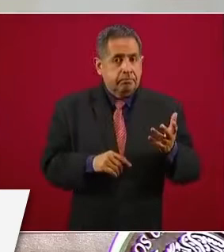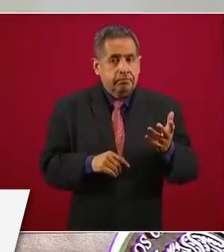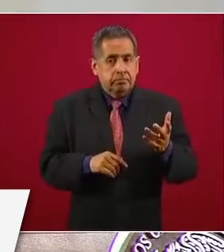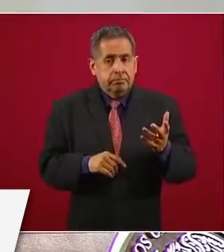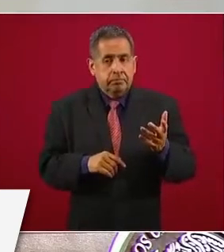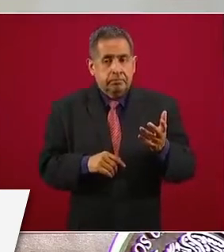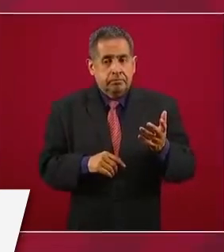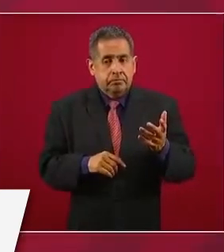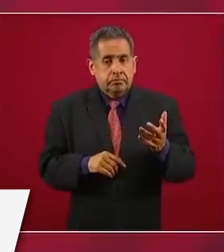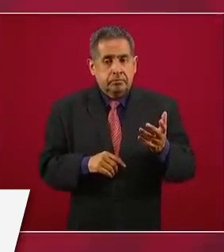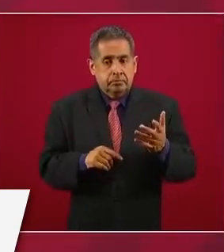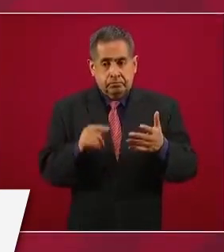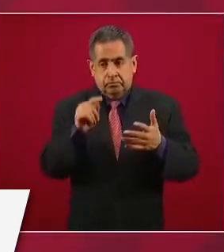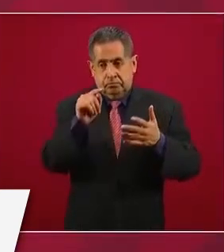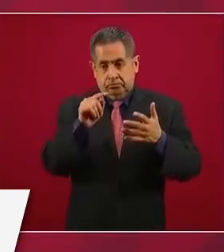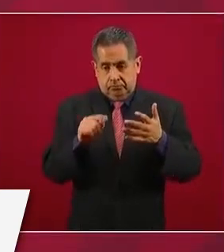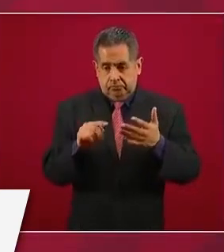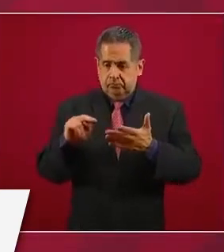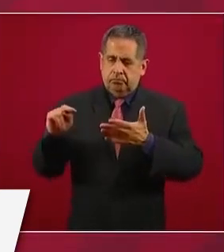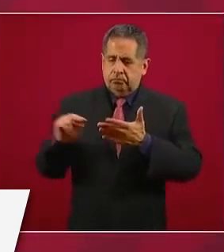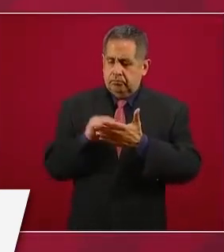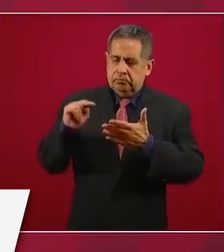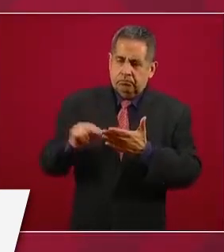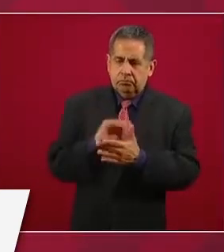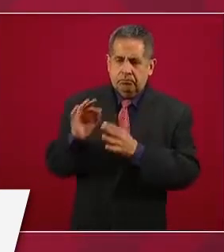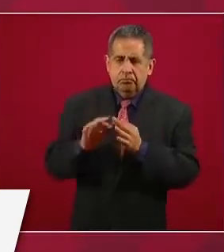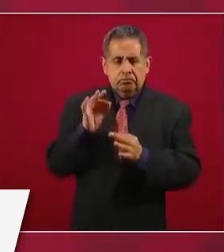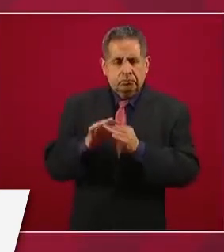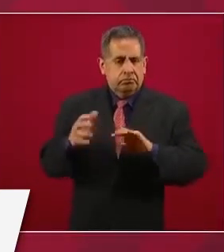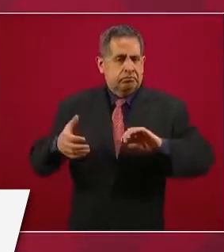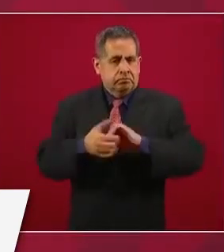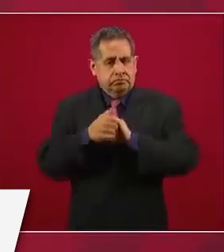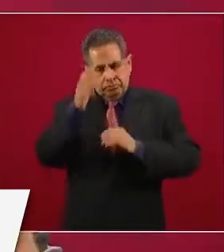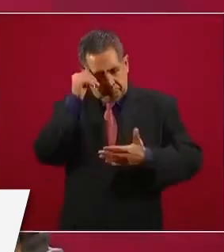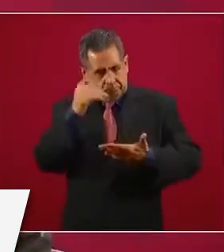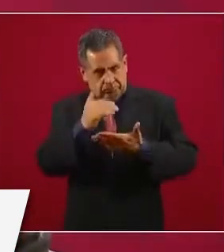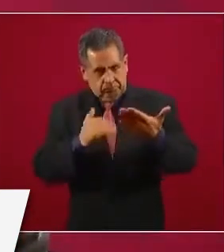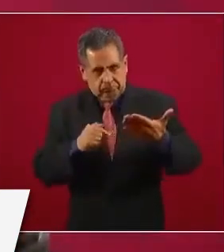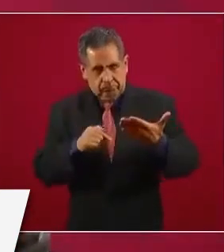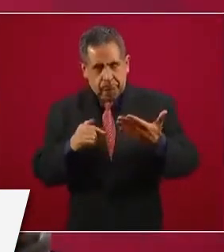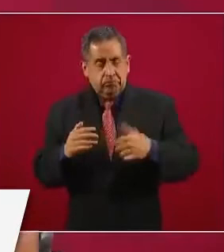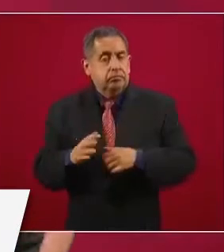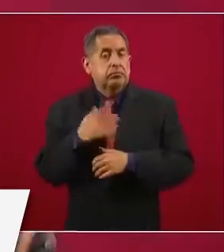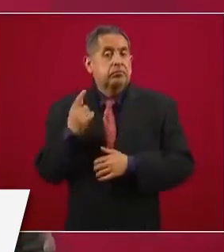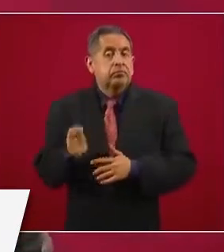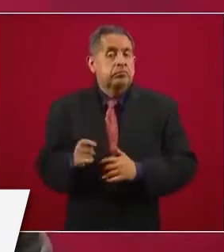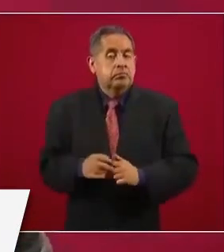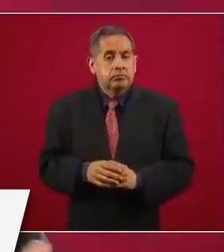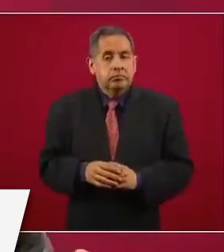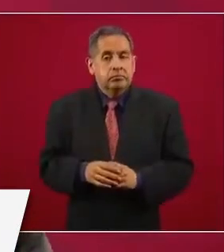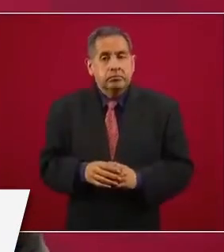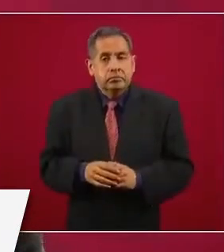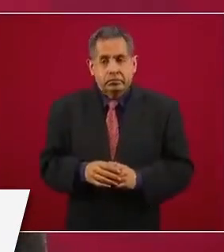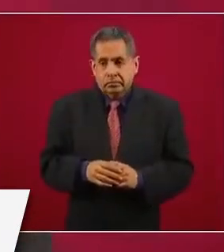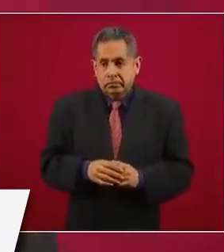en la firma del acuerdo, porque hubo